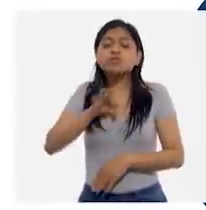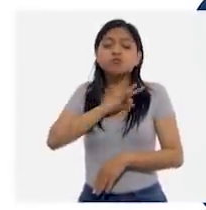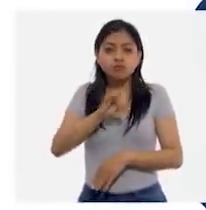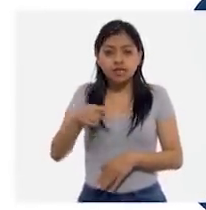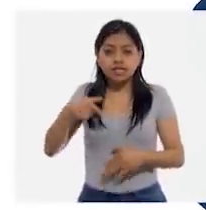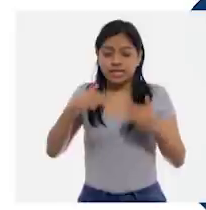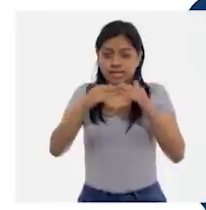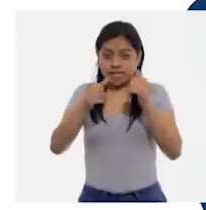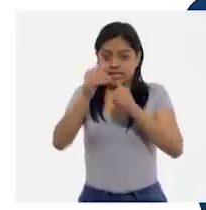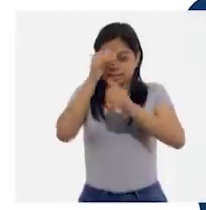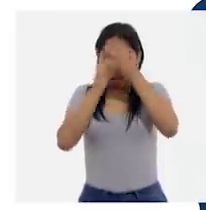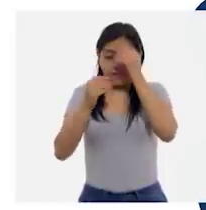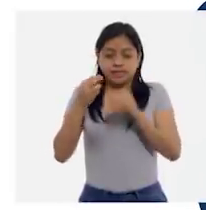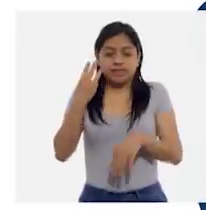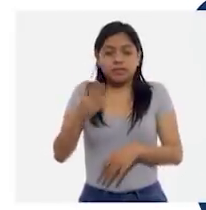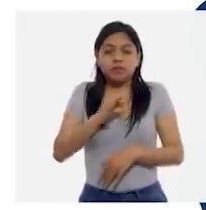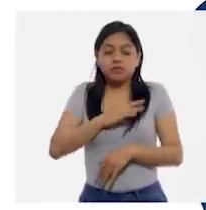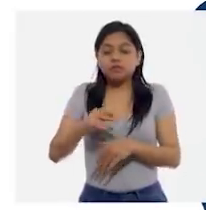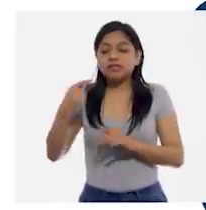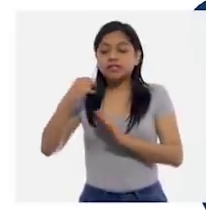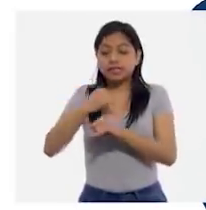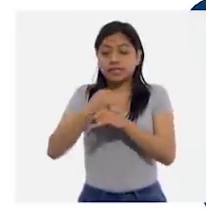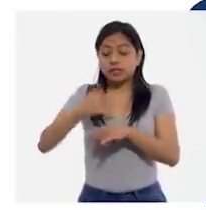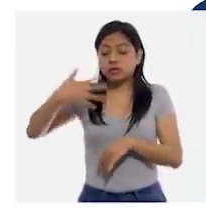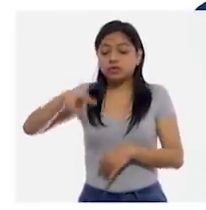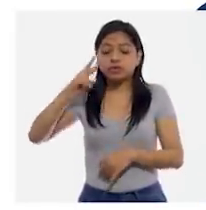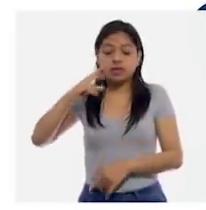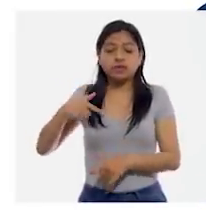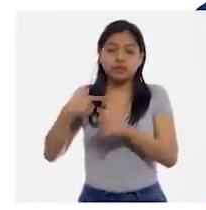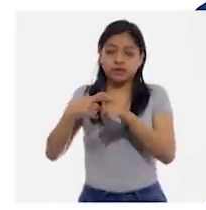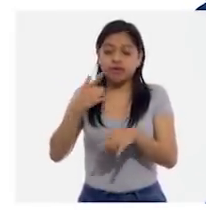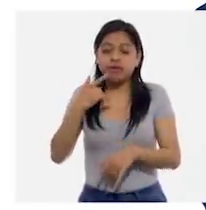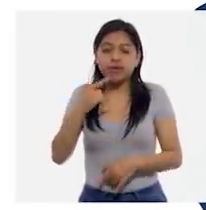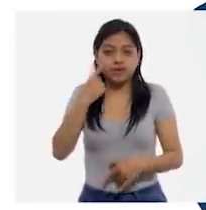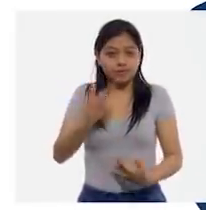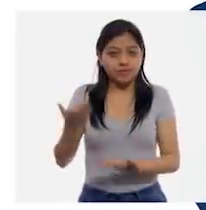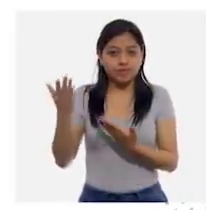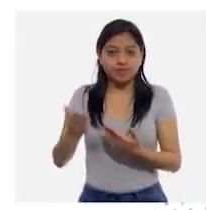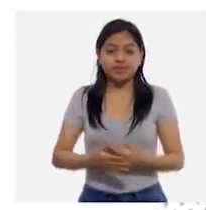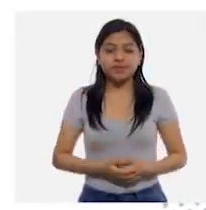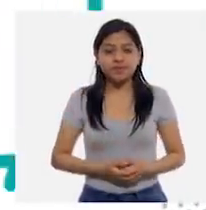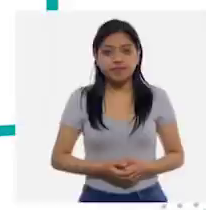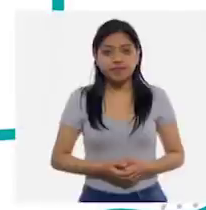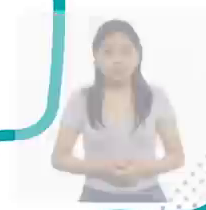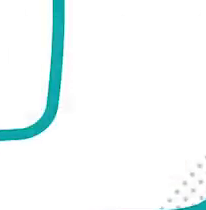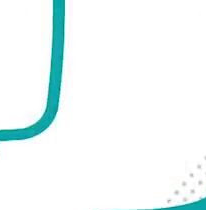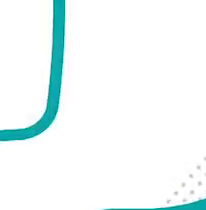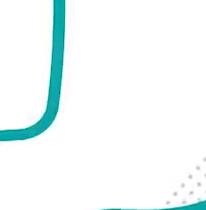encontrar en la siguiente liga: aprendeencasa.sep.gob.mx.